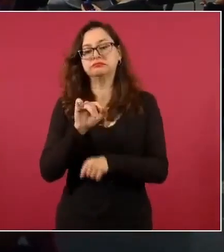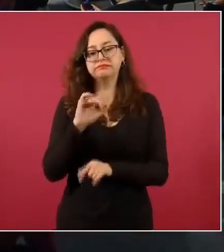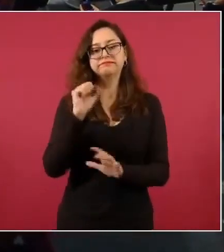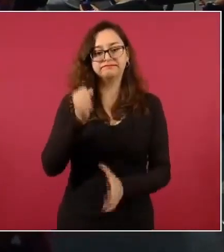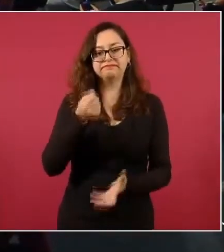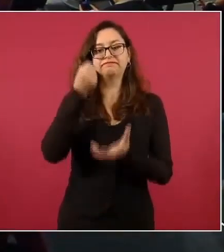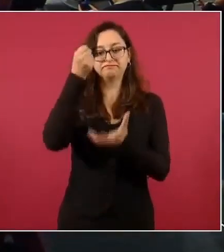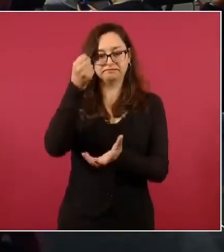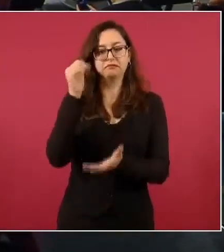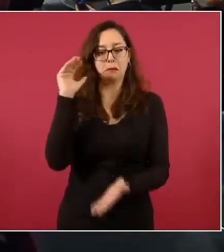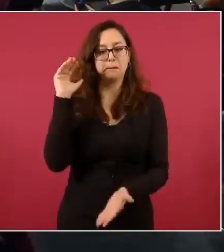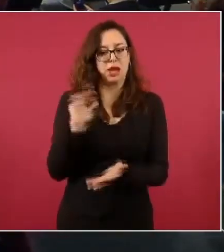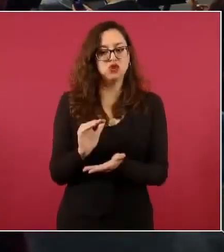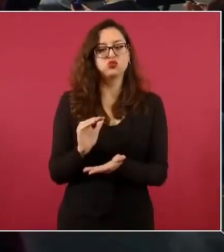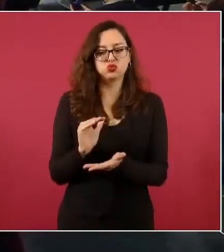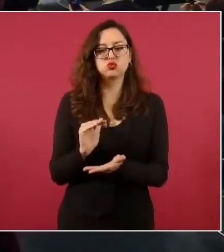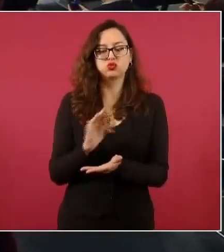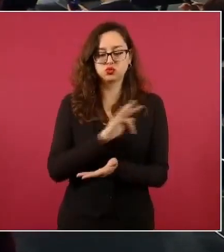sin violar la Constitución.